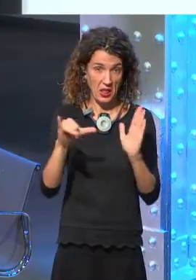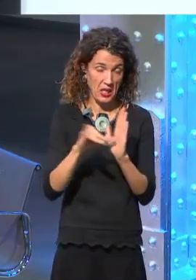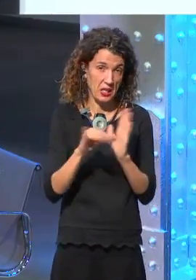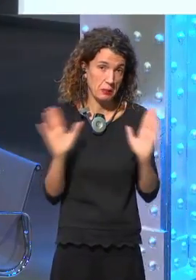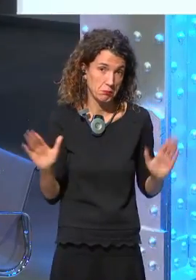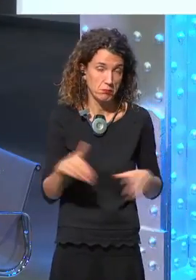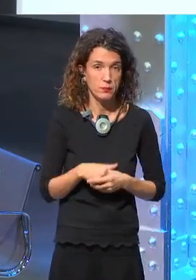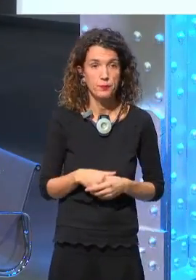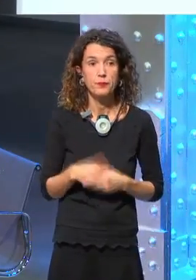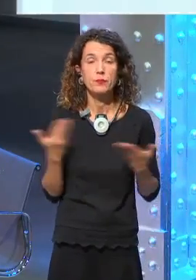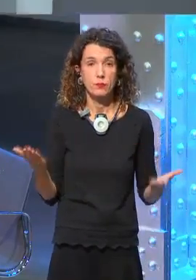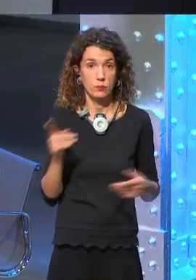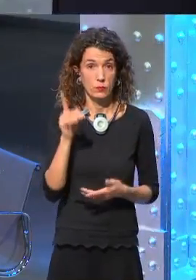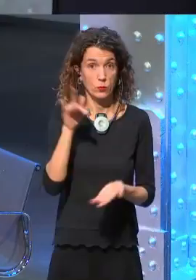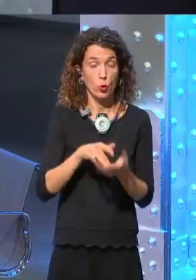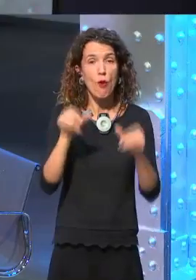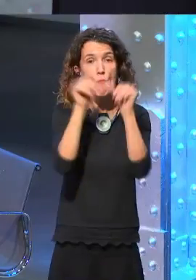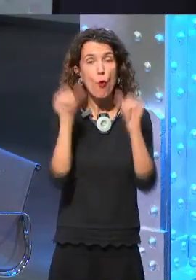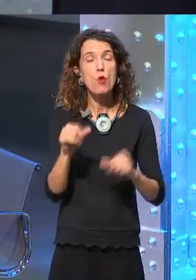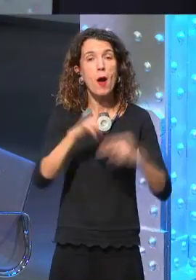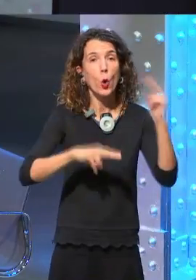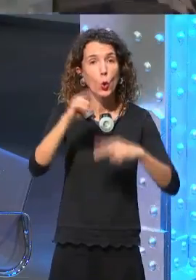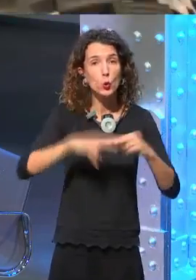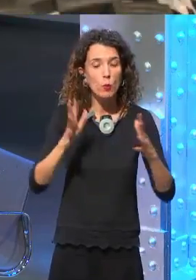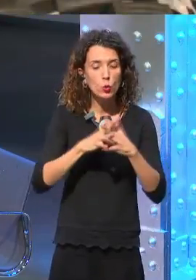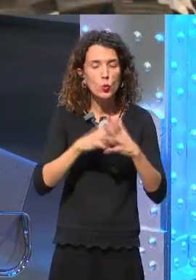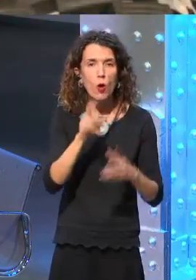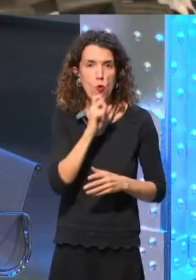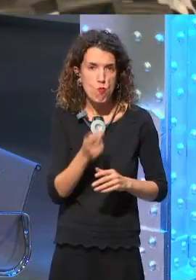hicimos. Esta es la forma en que construimos la estructura.